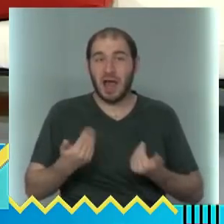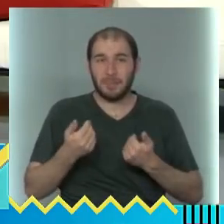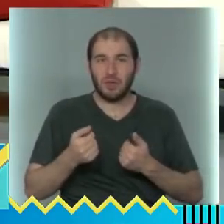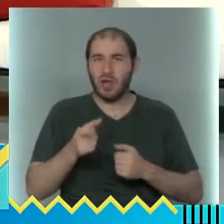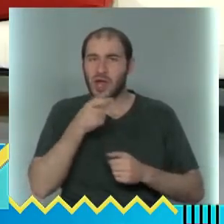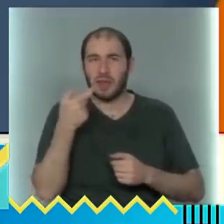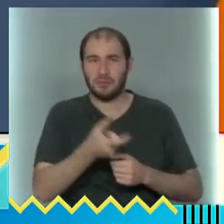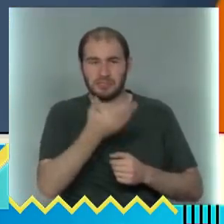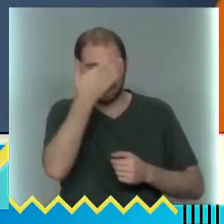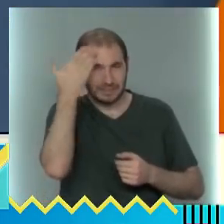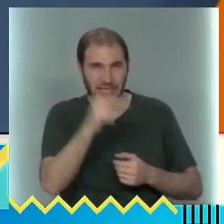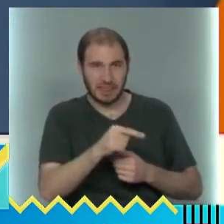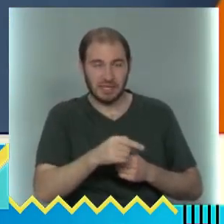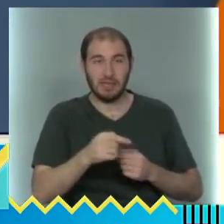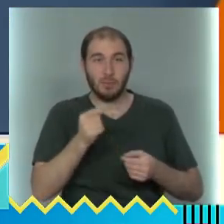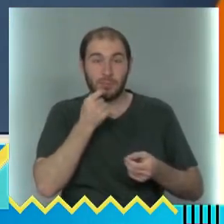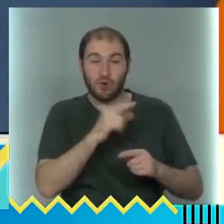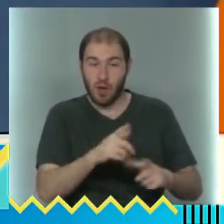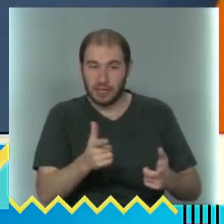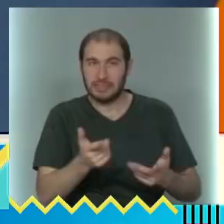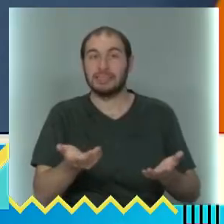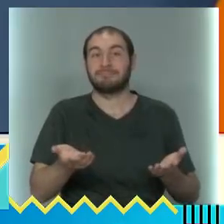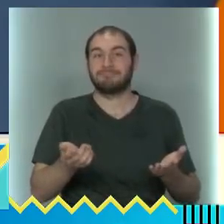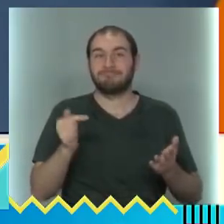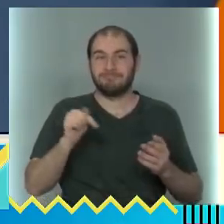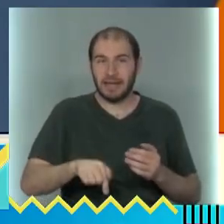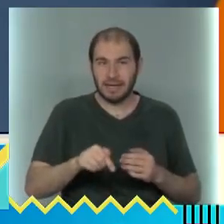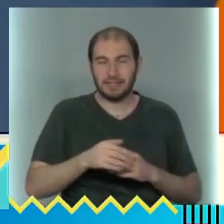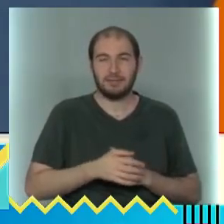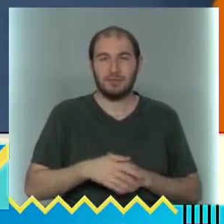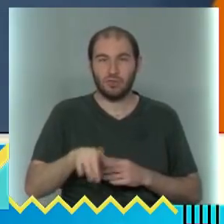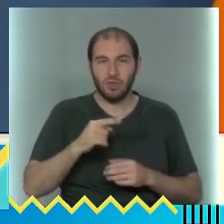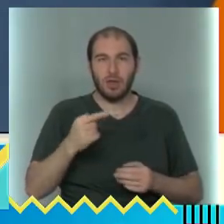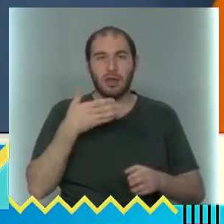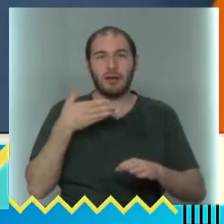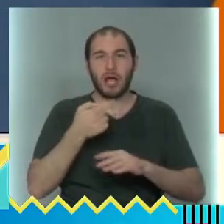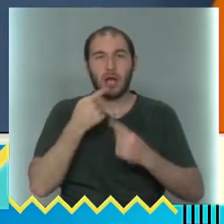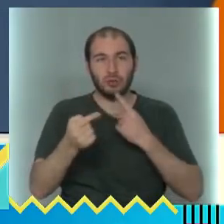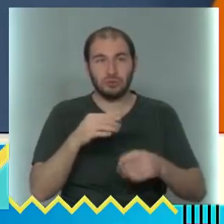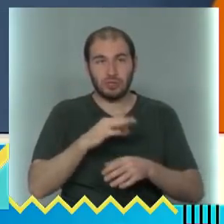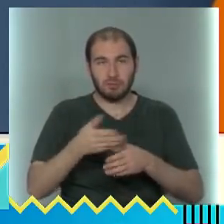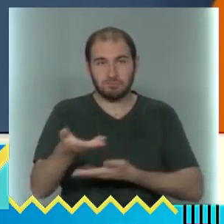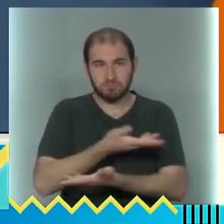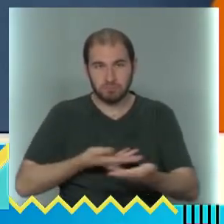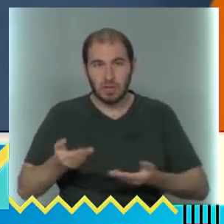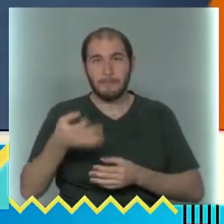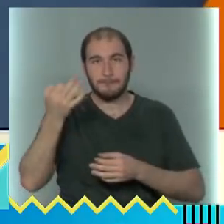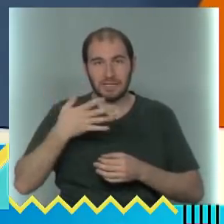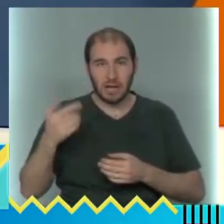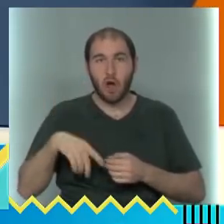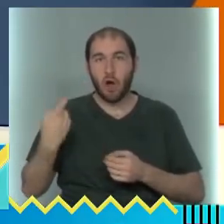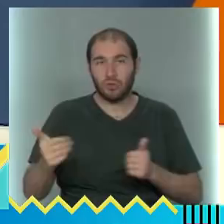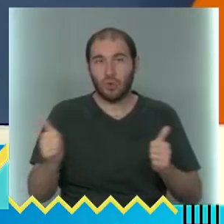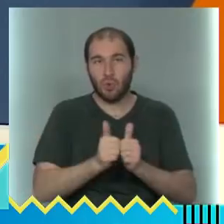ver la respuesta del paciente. Si no es así, bueno, ahí es cuando tenemos que empezar a hacer las interconsultas, en mi caso, con los especialistas para